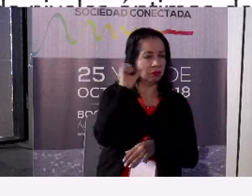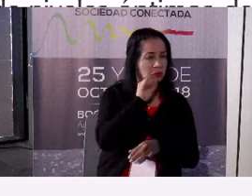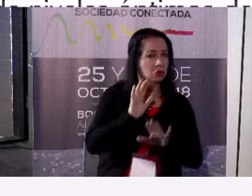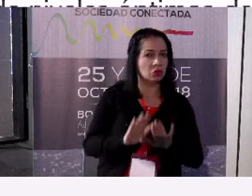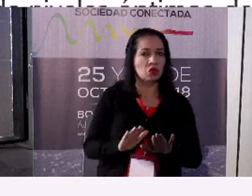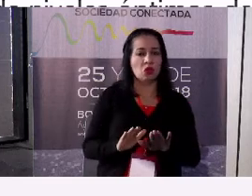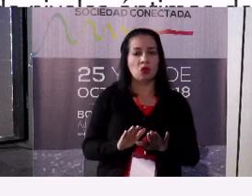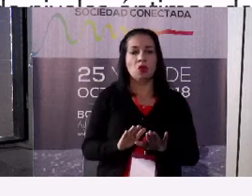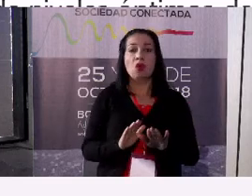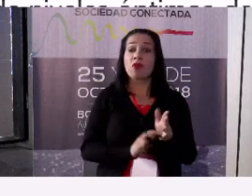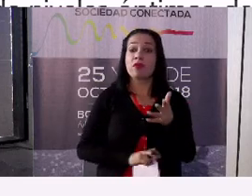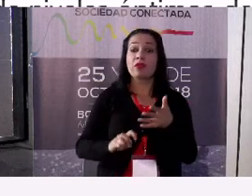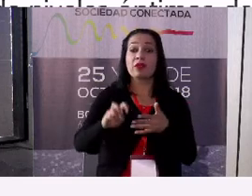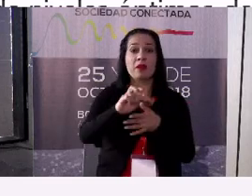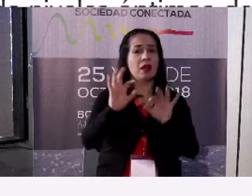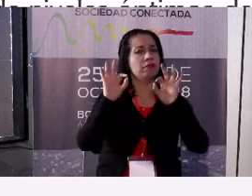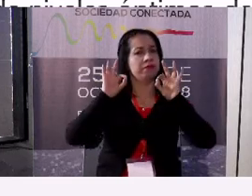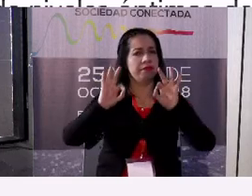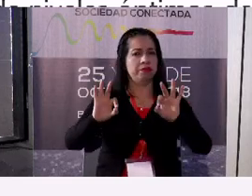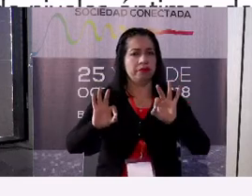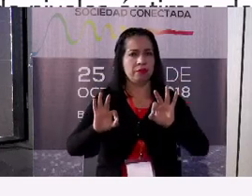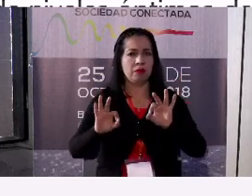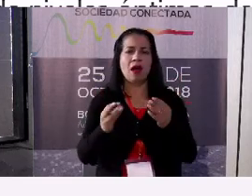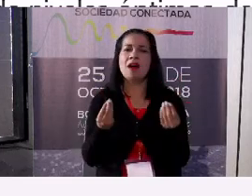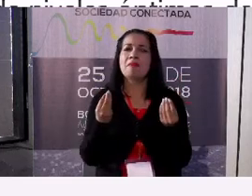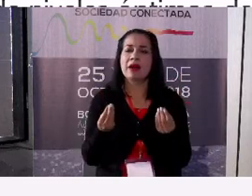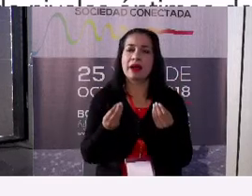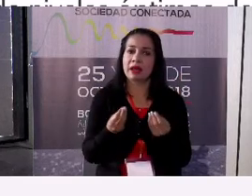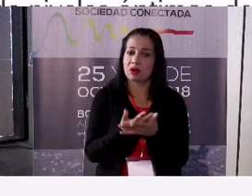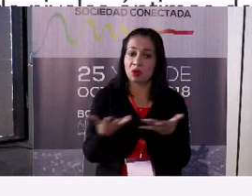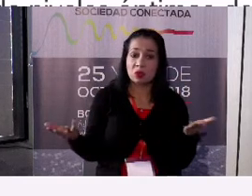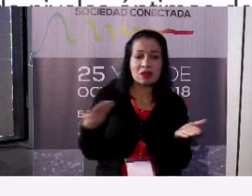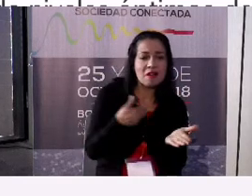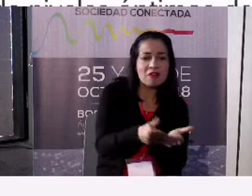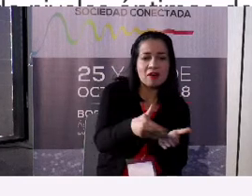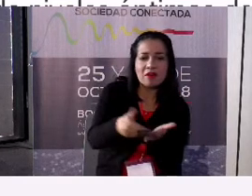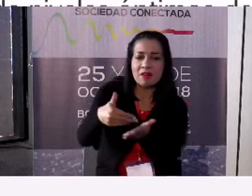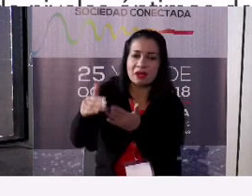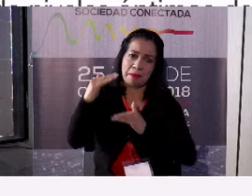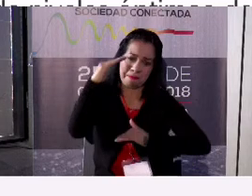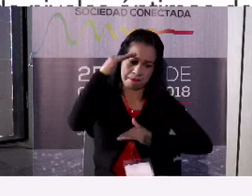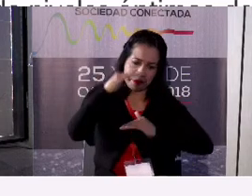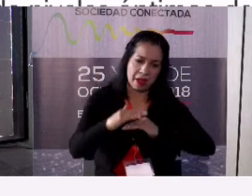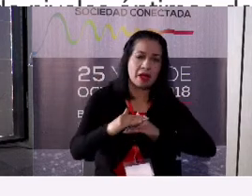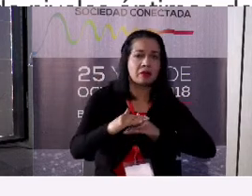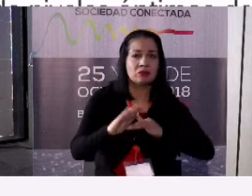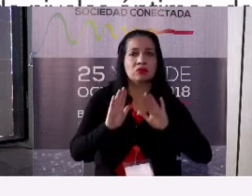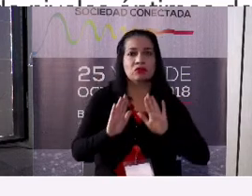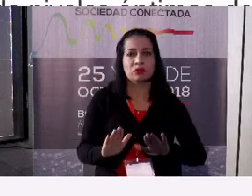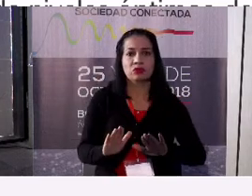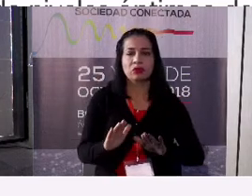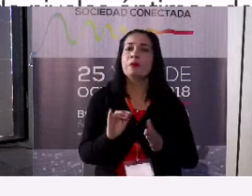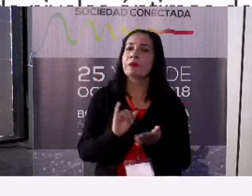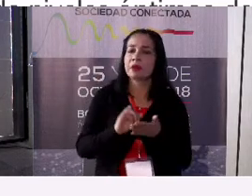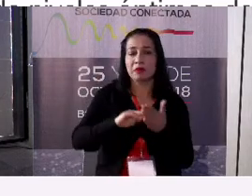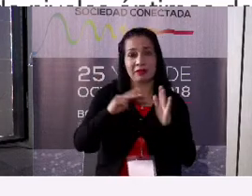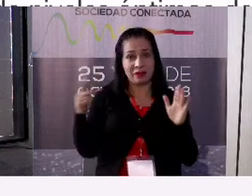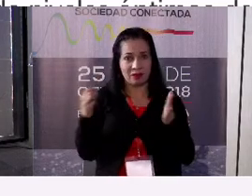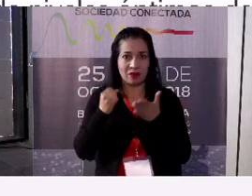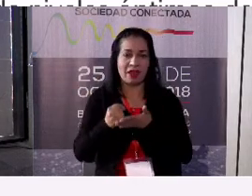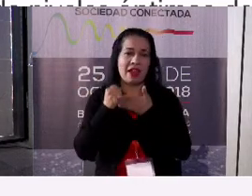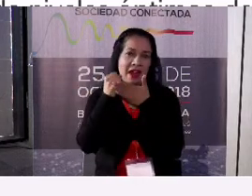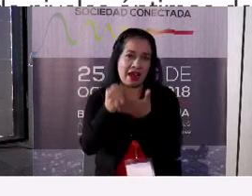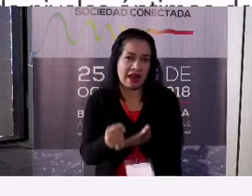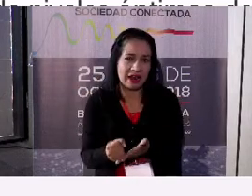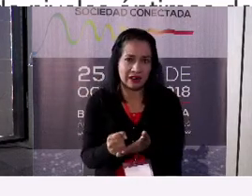niveles óptimos para reducir el desperdicio Cómo podemos a través de la tecnología optimizar